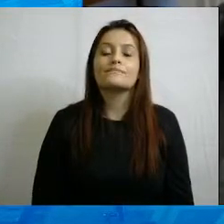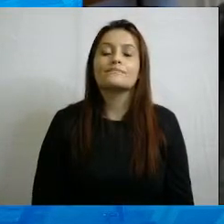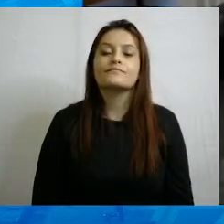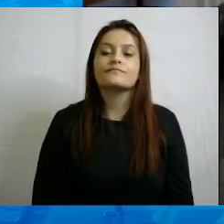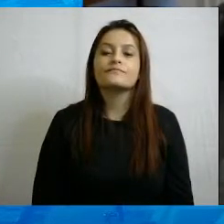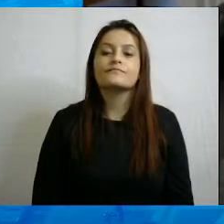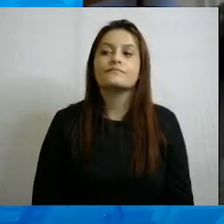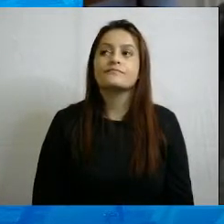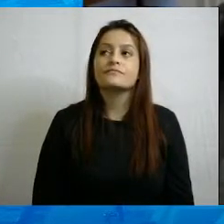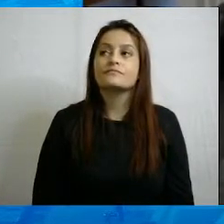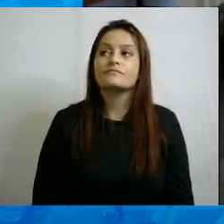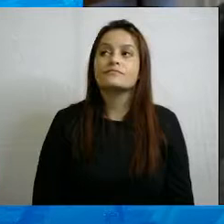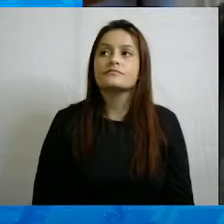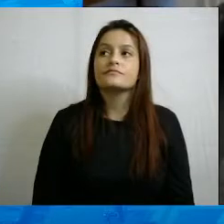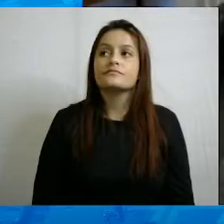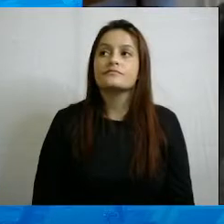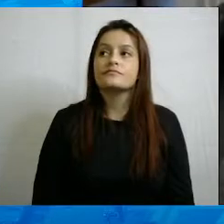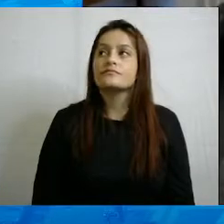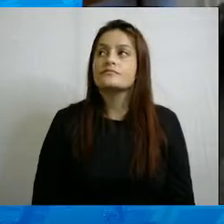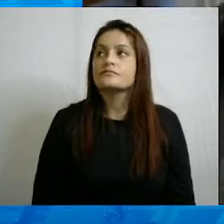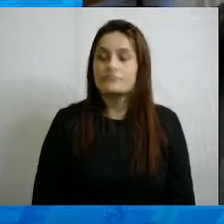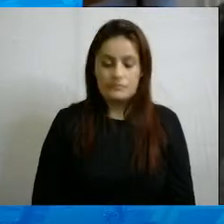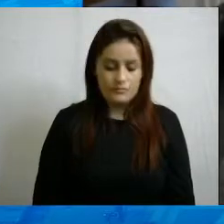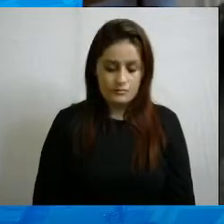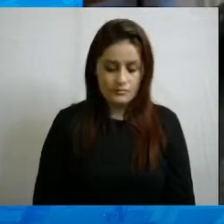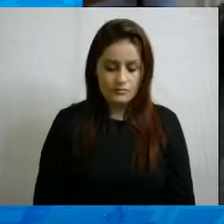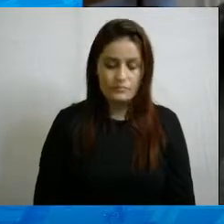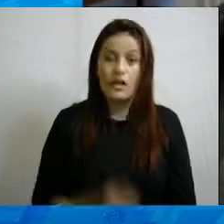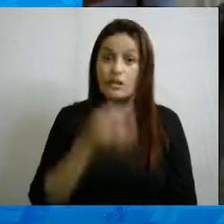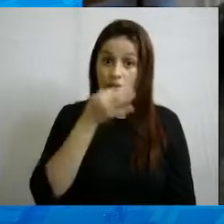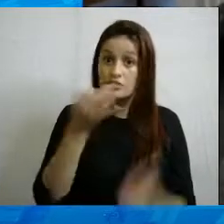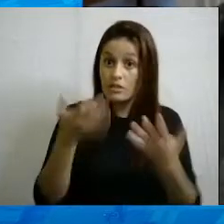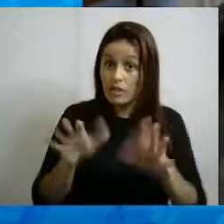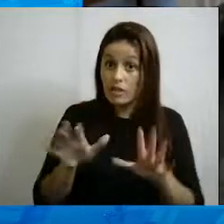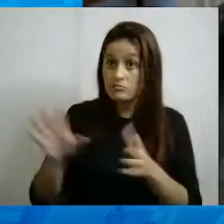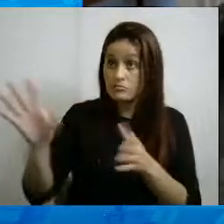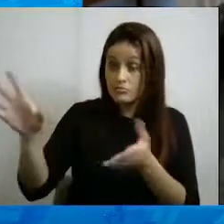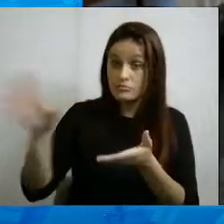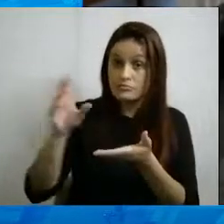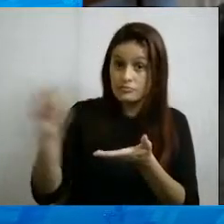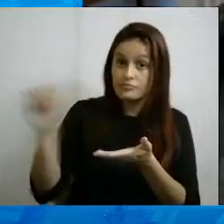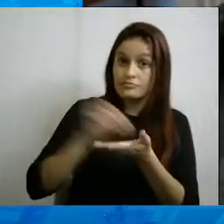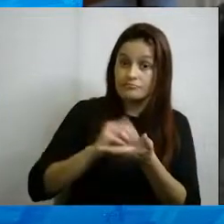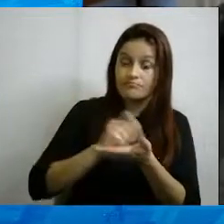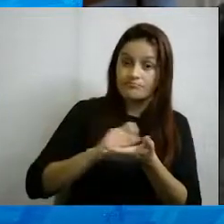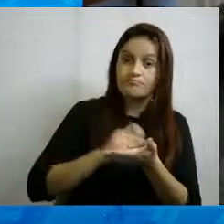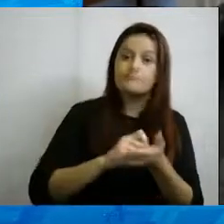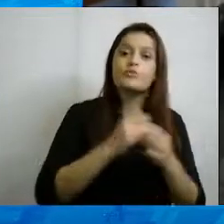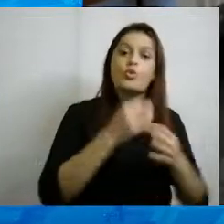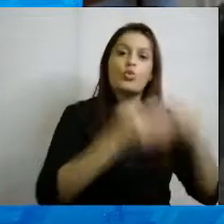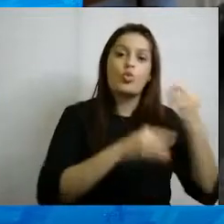¿Les parece que quedamos en eso? O sea, vamos a tomar la inquietud, lo vamos a revisar con el equipo jurídico y los